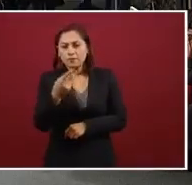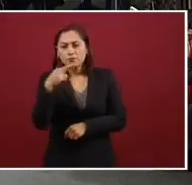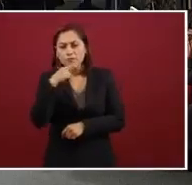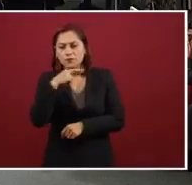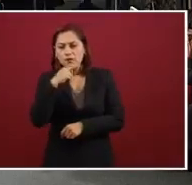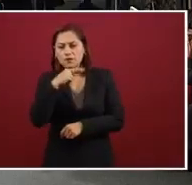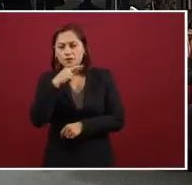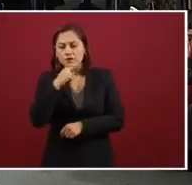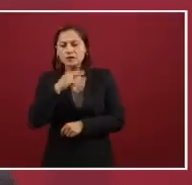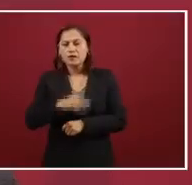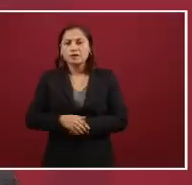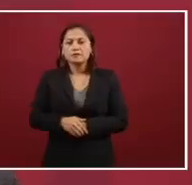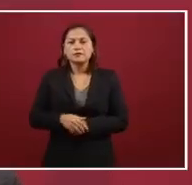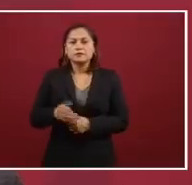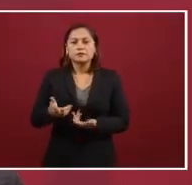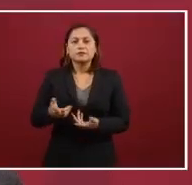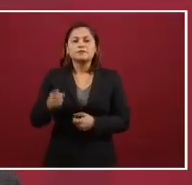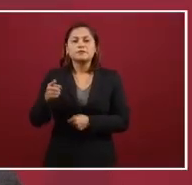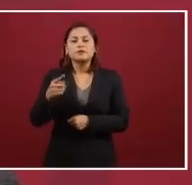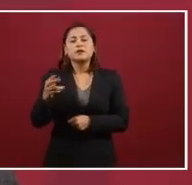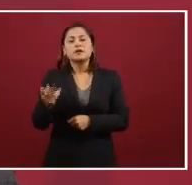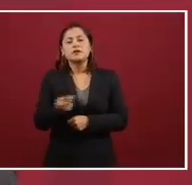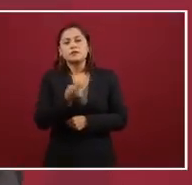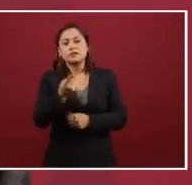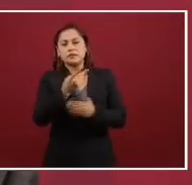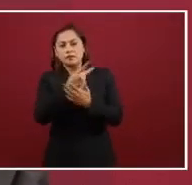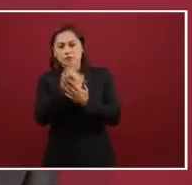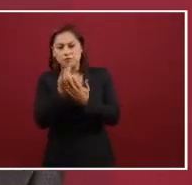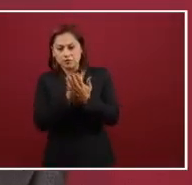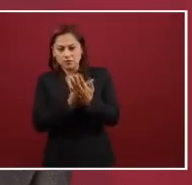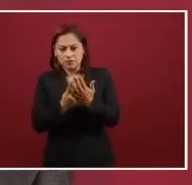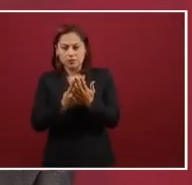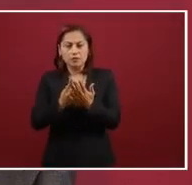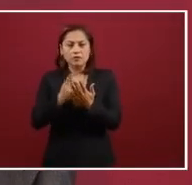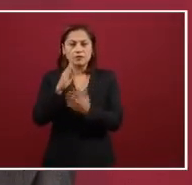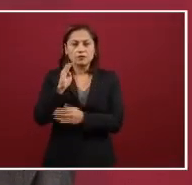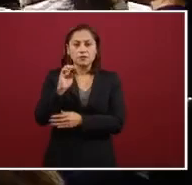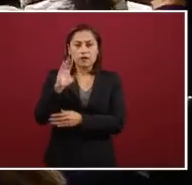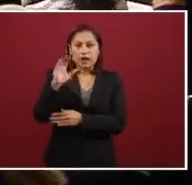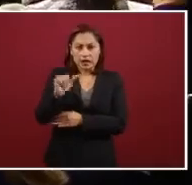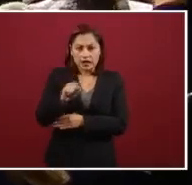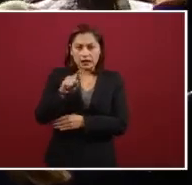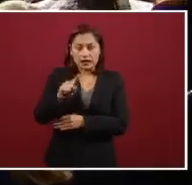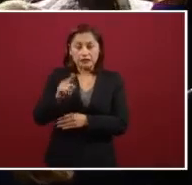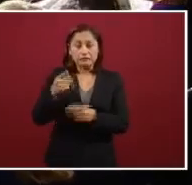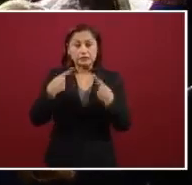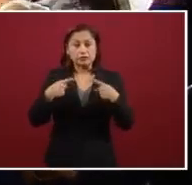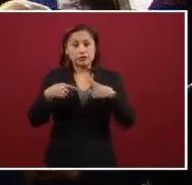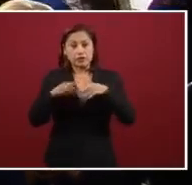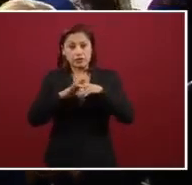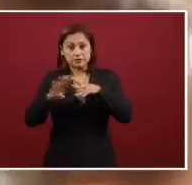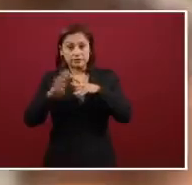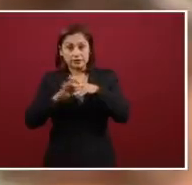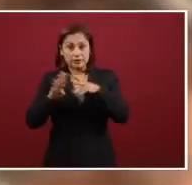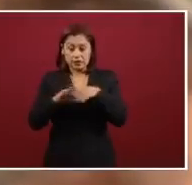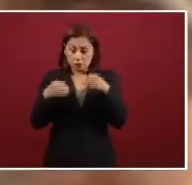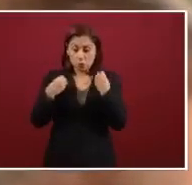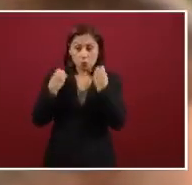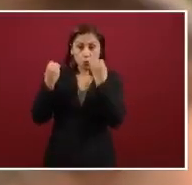solo para la migración y las becas que se tienen. Para los migrantes iba a haber becas del programa Benito